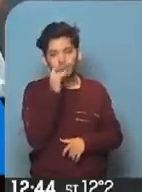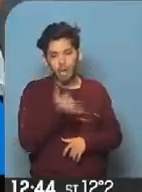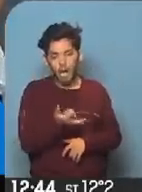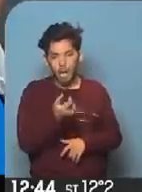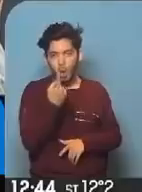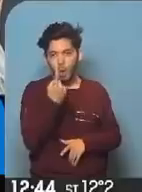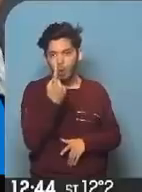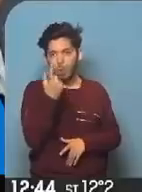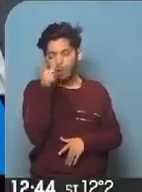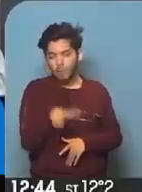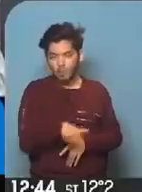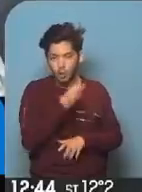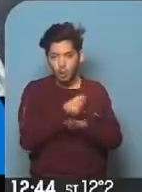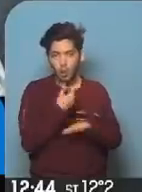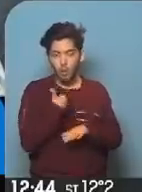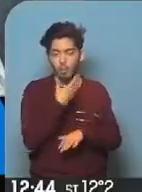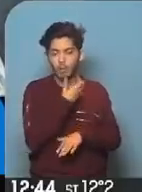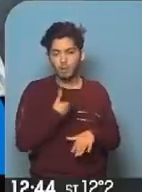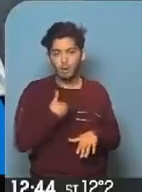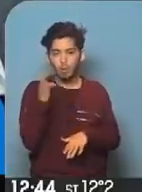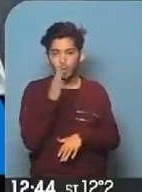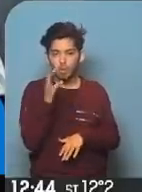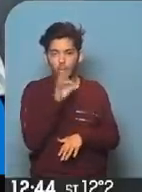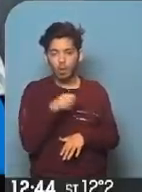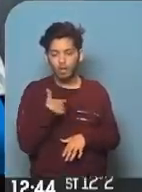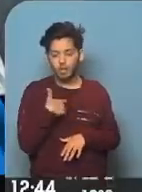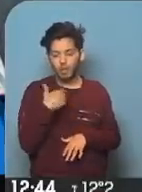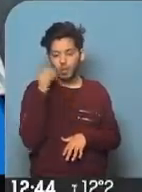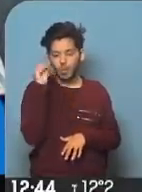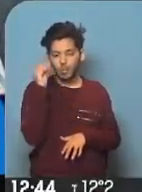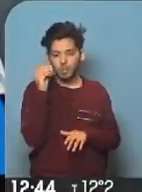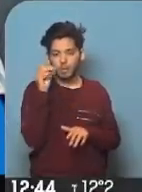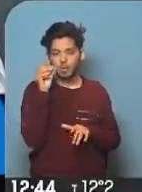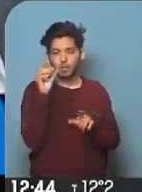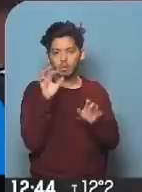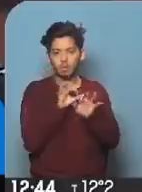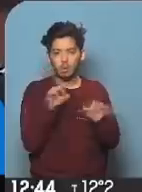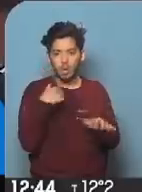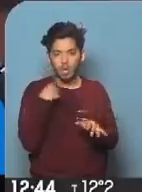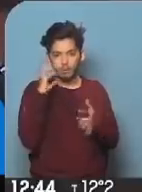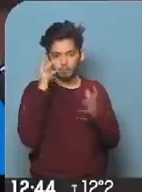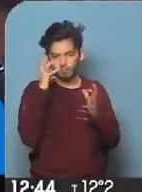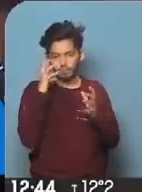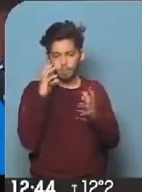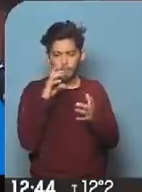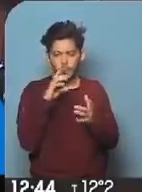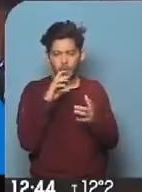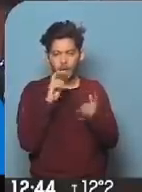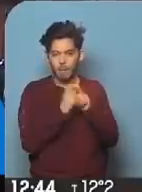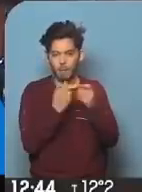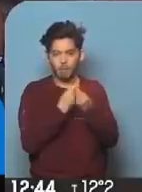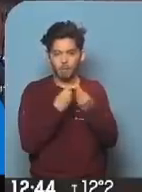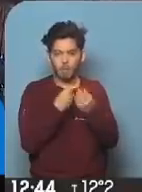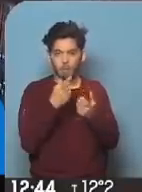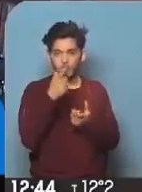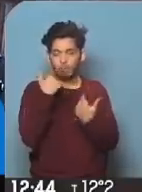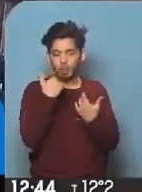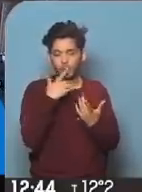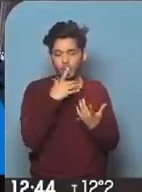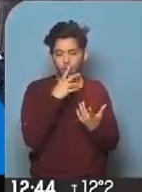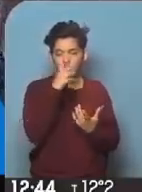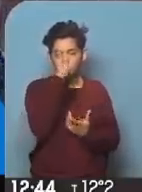un candidato, un presidente como Bolsonaro, que exista una sociedad brasileña tan ecléctica que pueda pasar de un reformista absoluto como